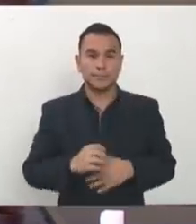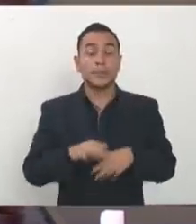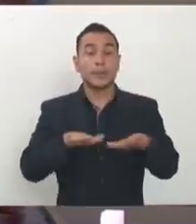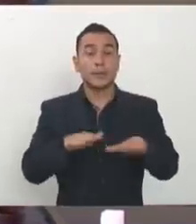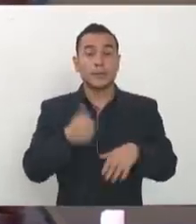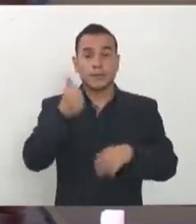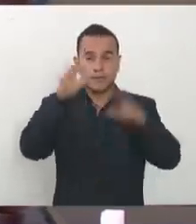gracias